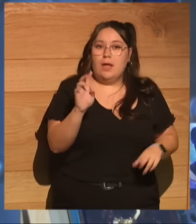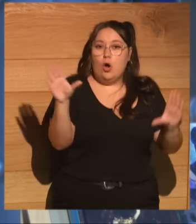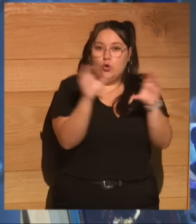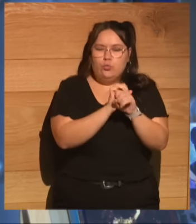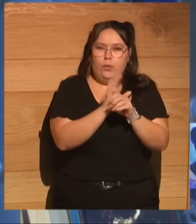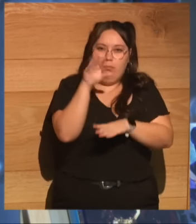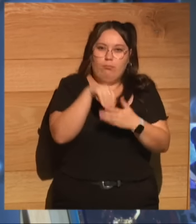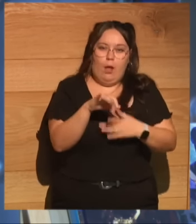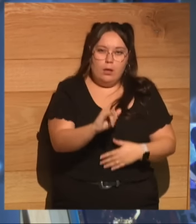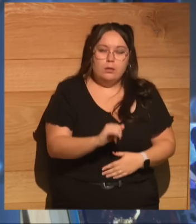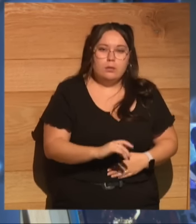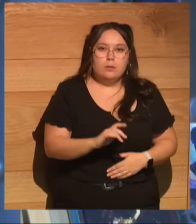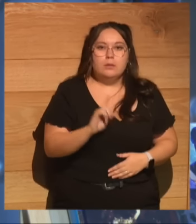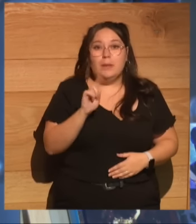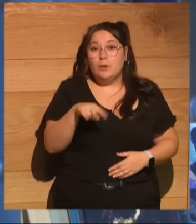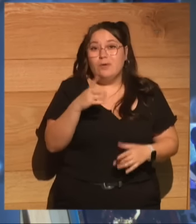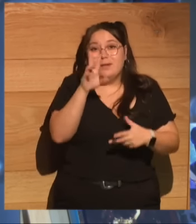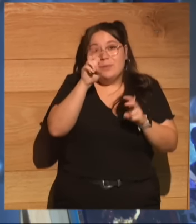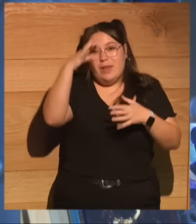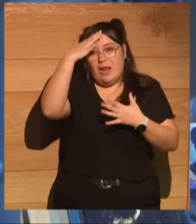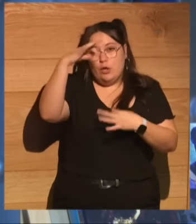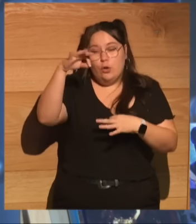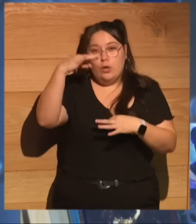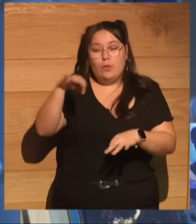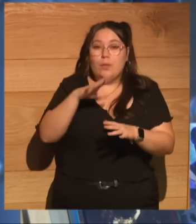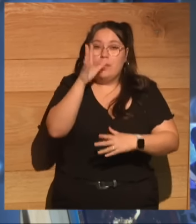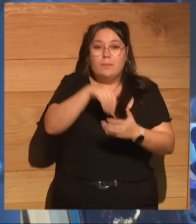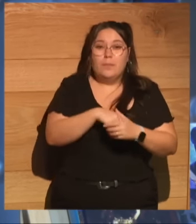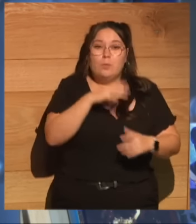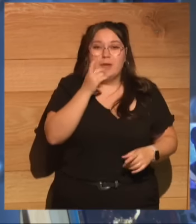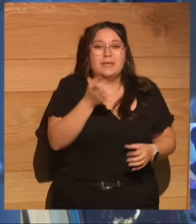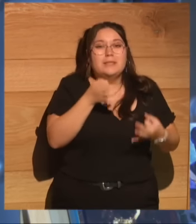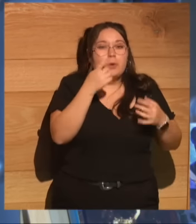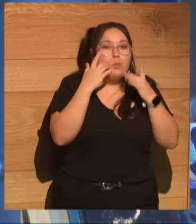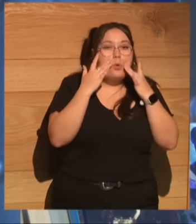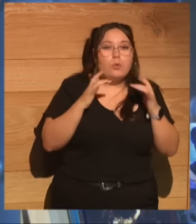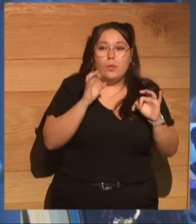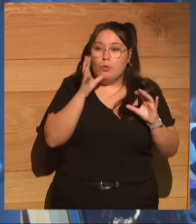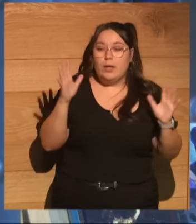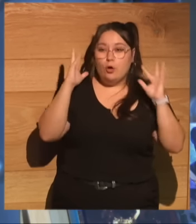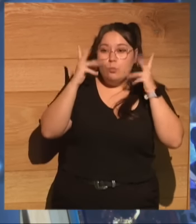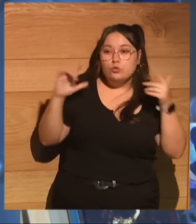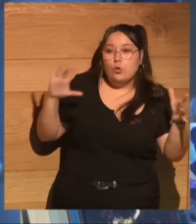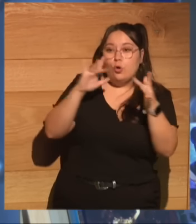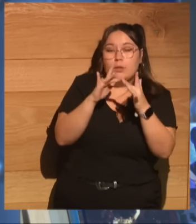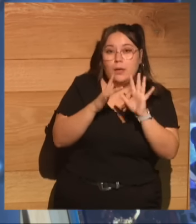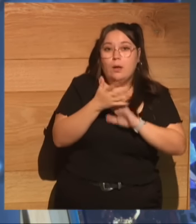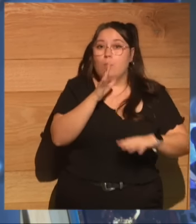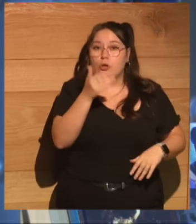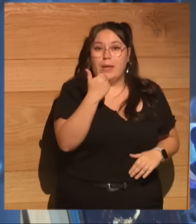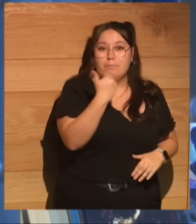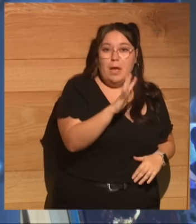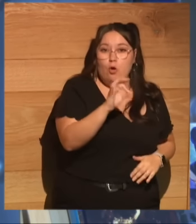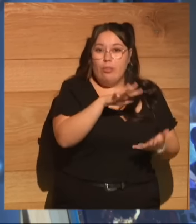pero siempre con esa inocencia, porque siempre hay una extraña pureza. Él conecta con el monstruo no porque ame el mal o